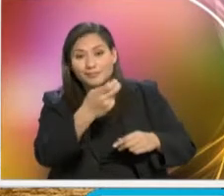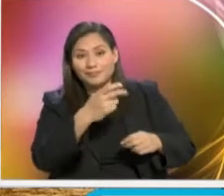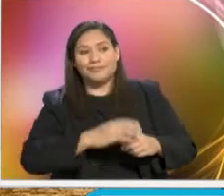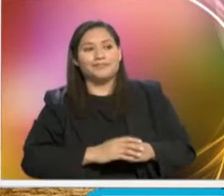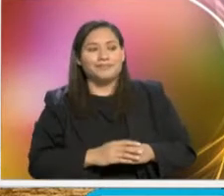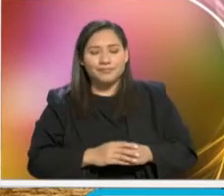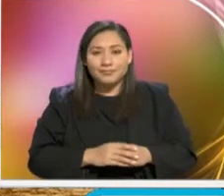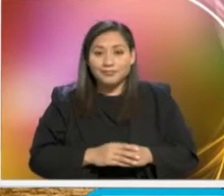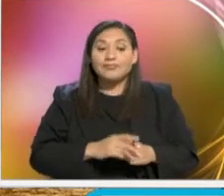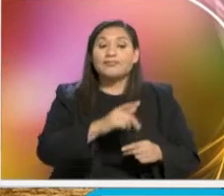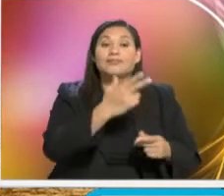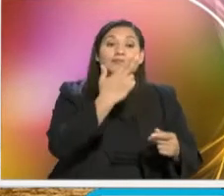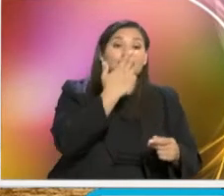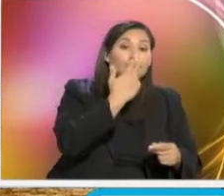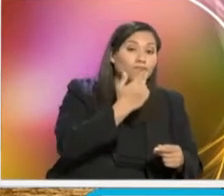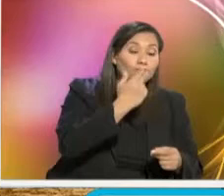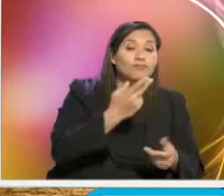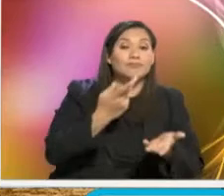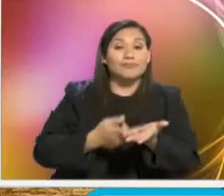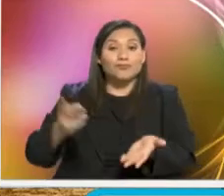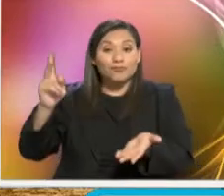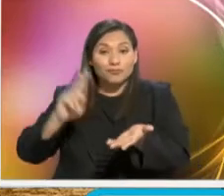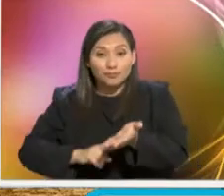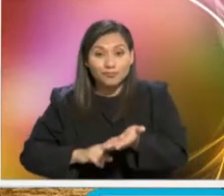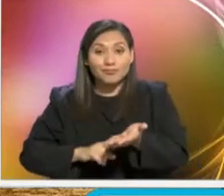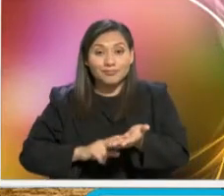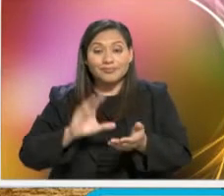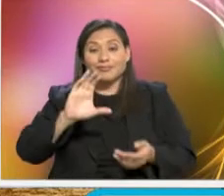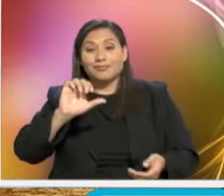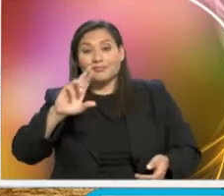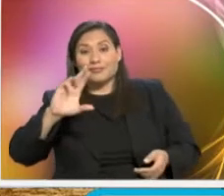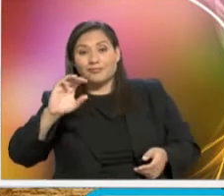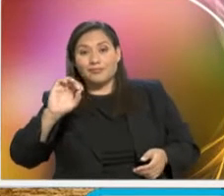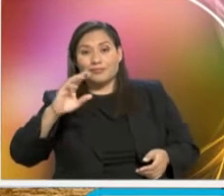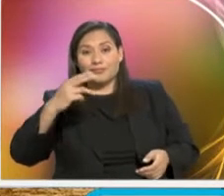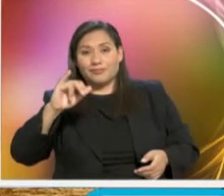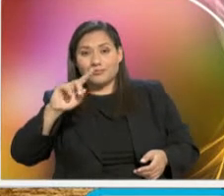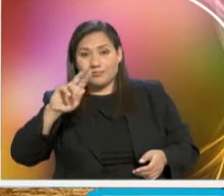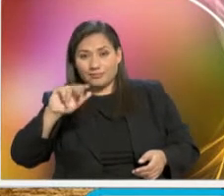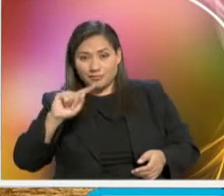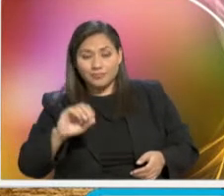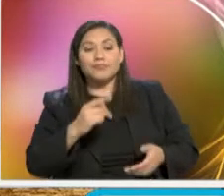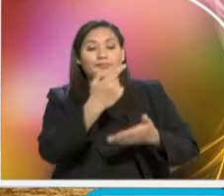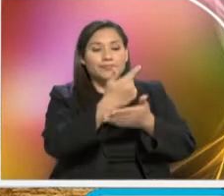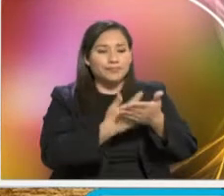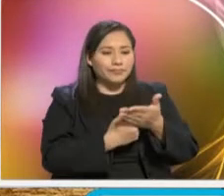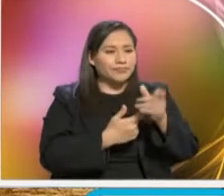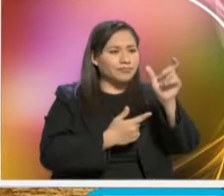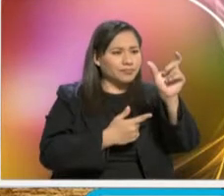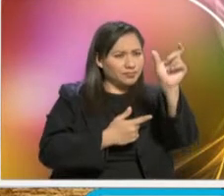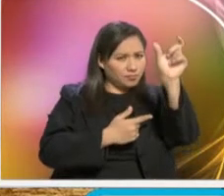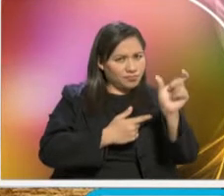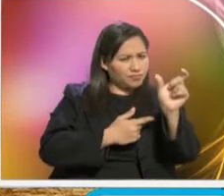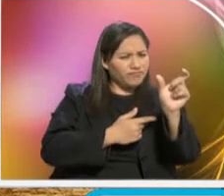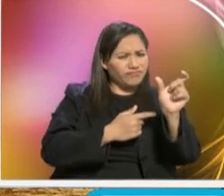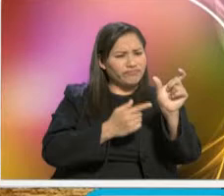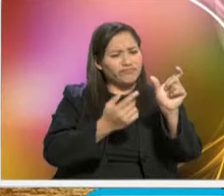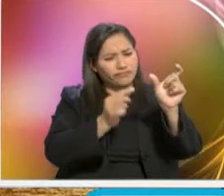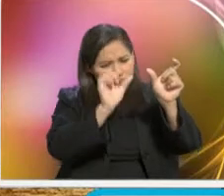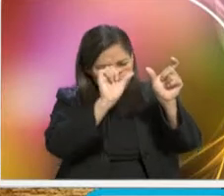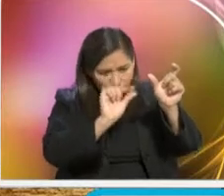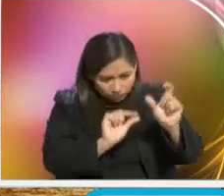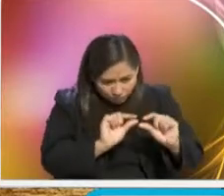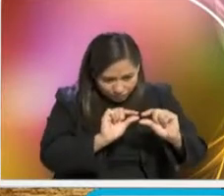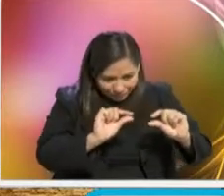así es como tú te puedes dar cuenta. Otra manera de darte cuenta es en los ingredientes. No te vas a la tabla, te vas en la parte de hasta